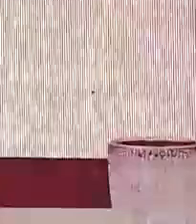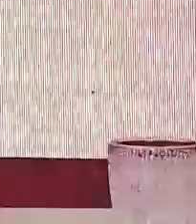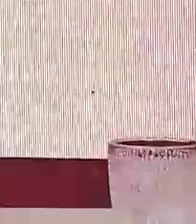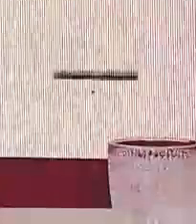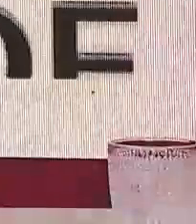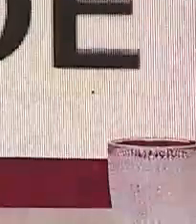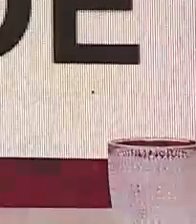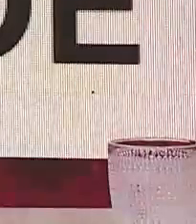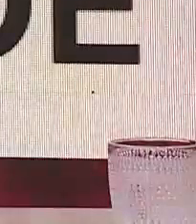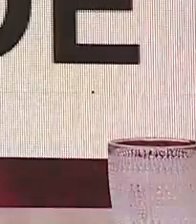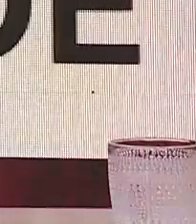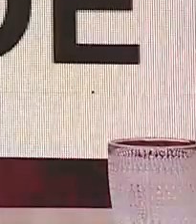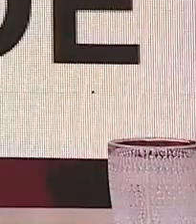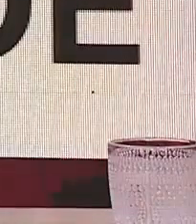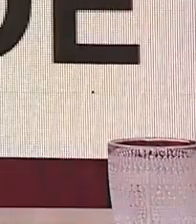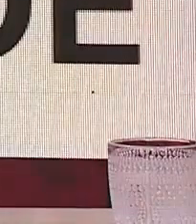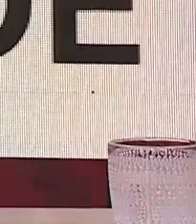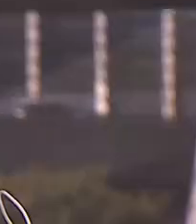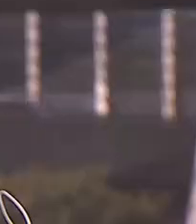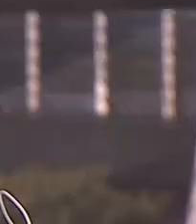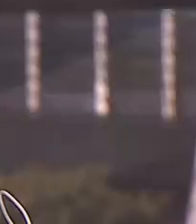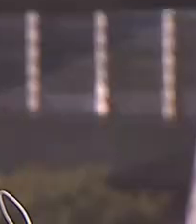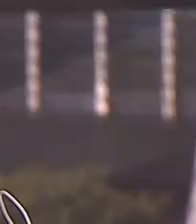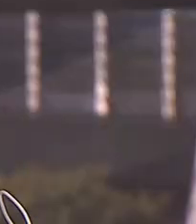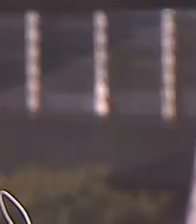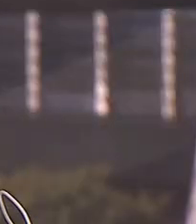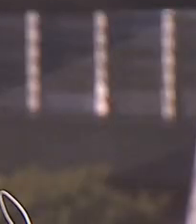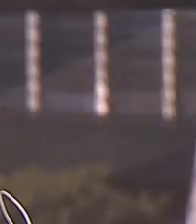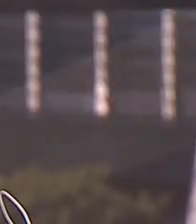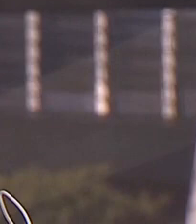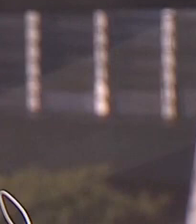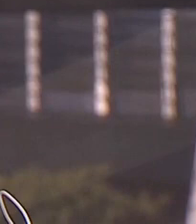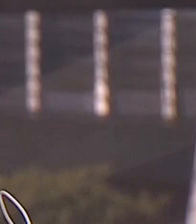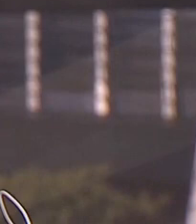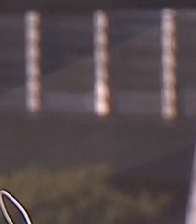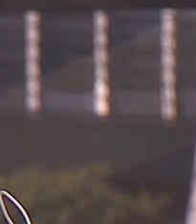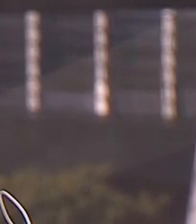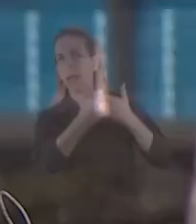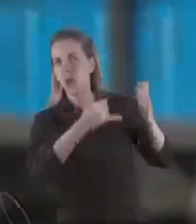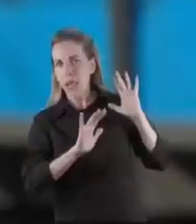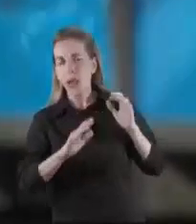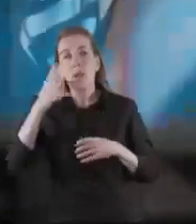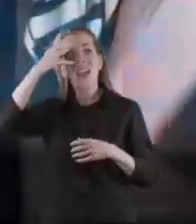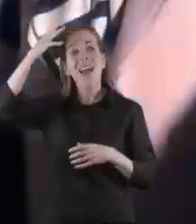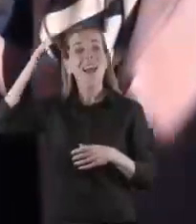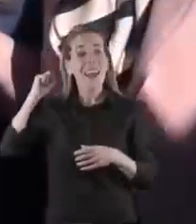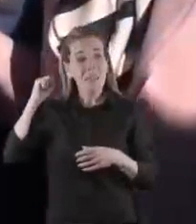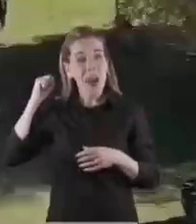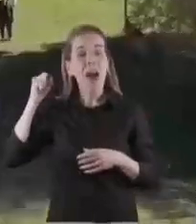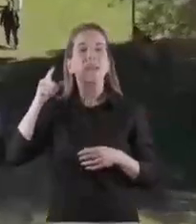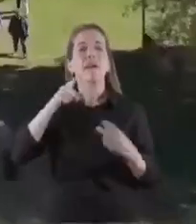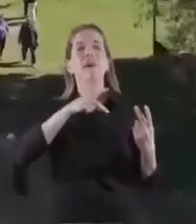antes el presidente y más están juntos hechos así ese es un acto que está inaugurando la vuelta del tren